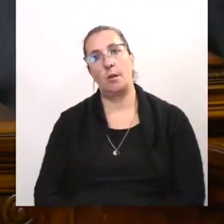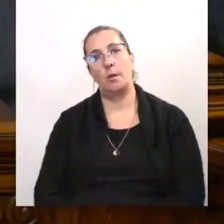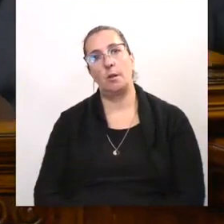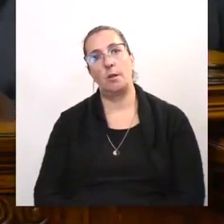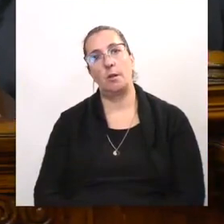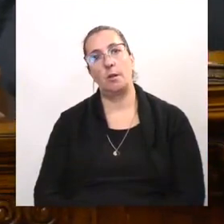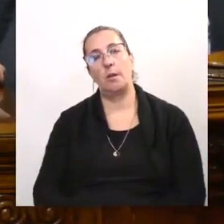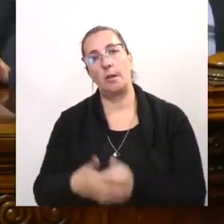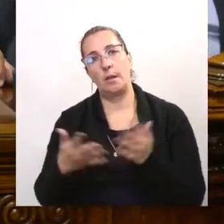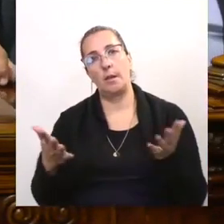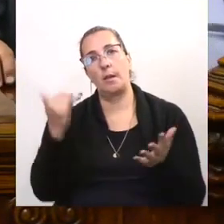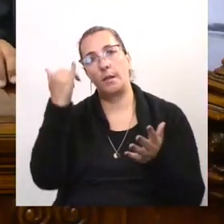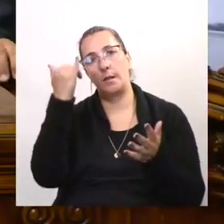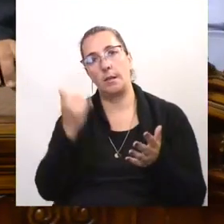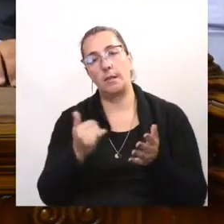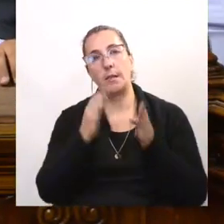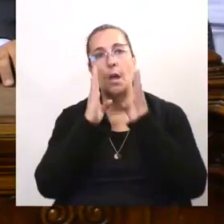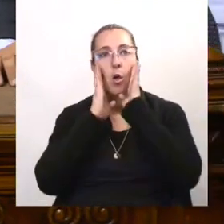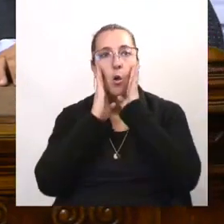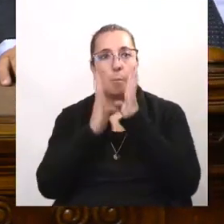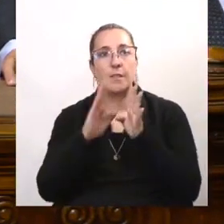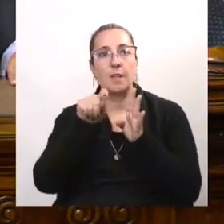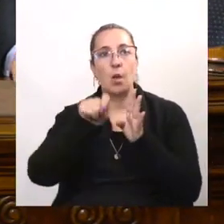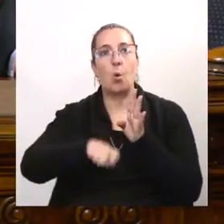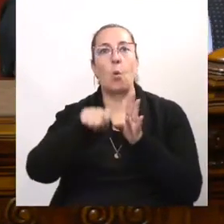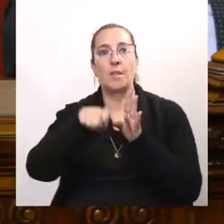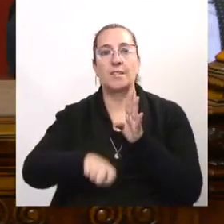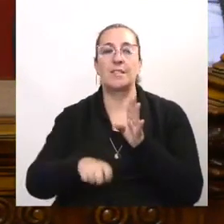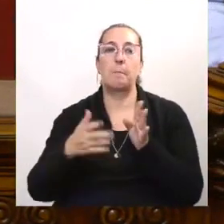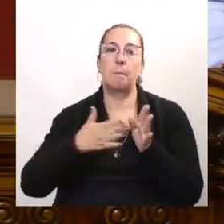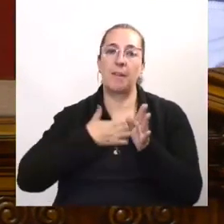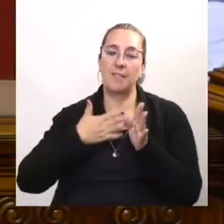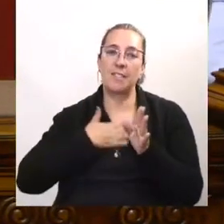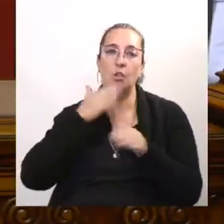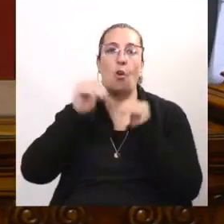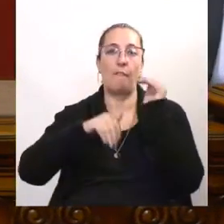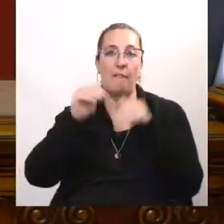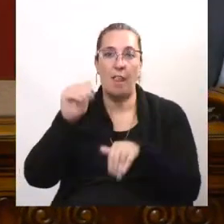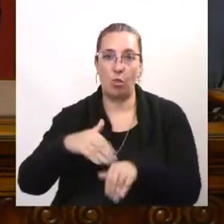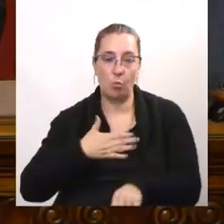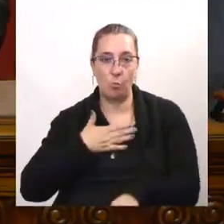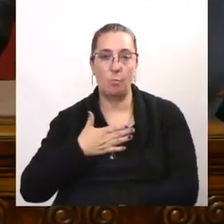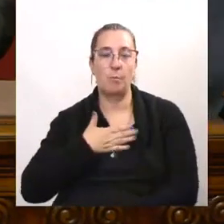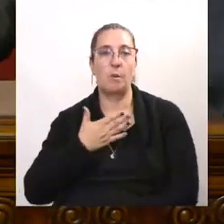es si dentro de esa competencia de ser juez de plebiscitos y referéndum,